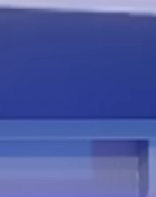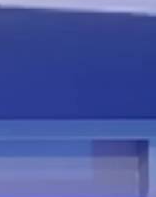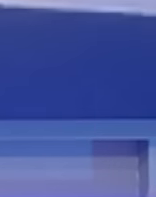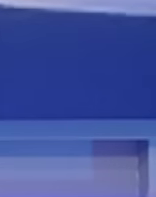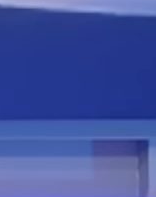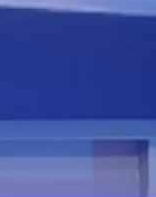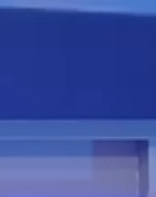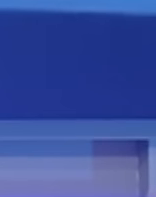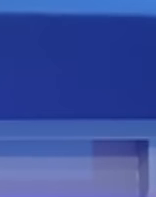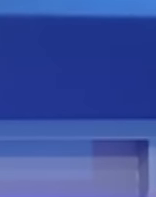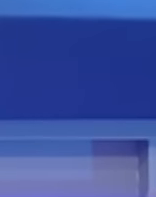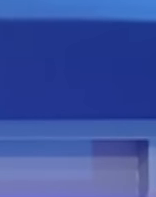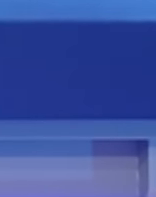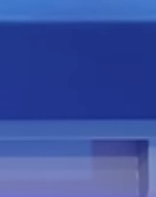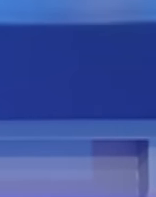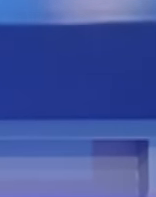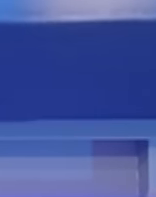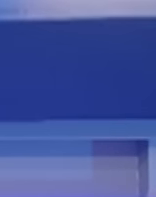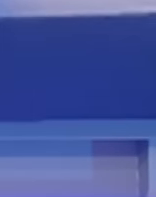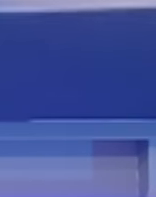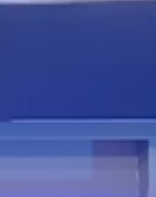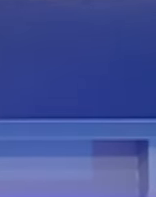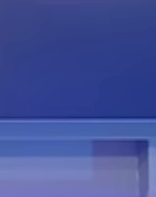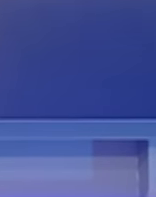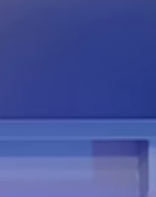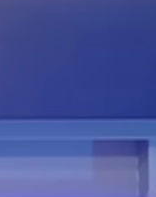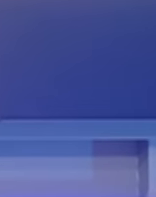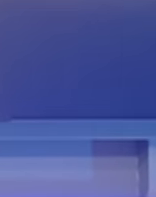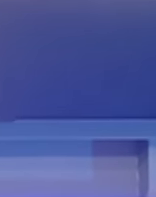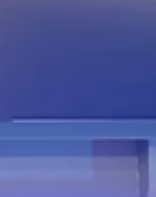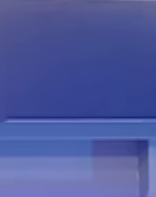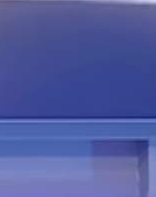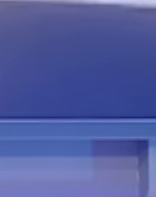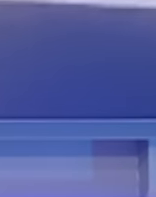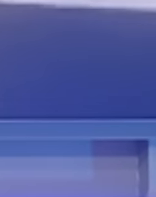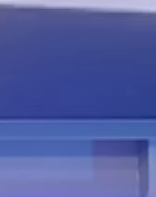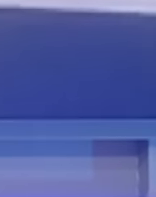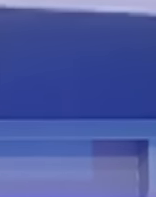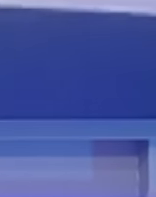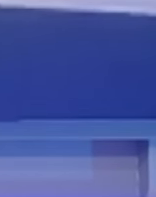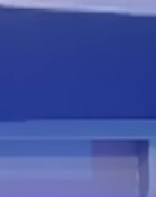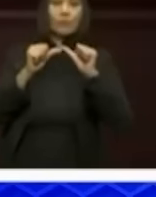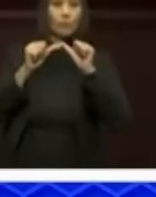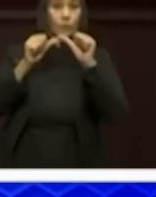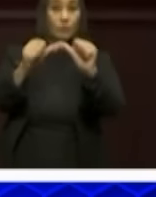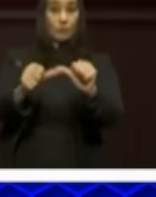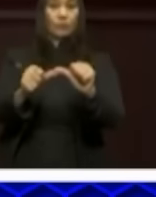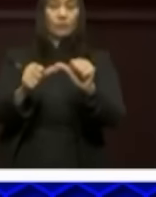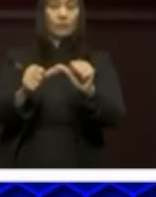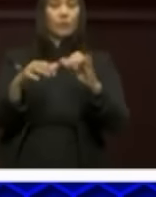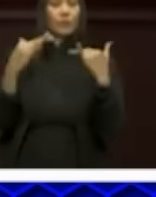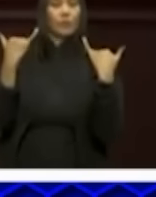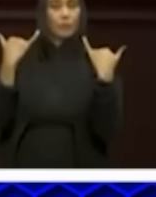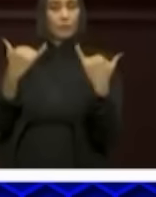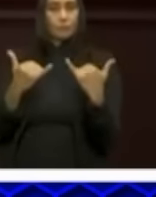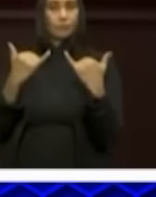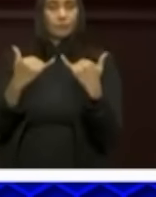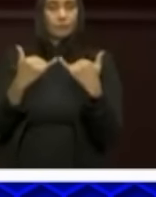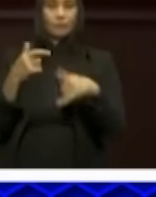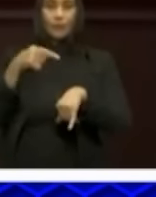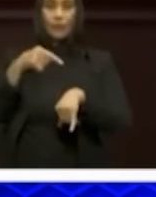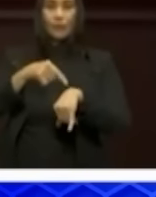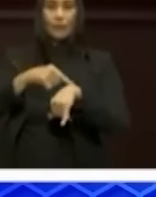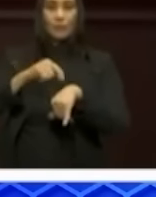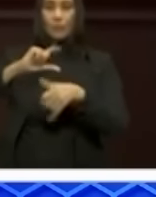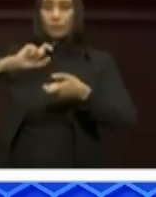República el ciudadano presidente Luis abinader rindió Memorias de El